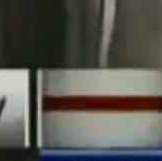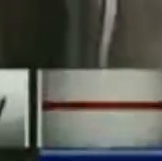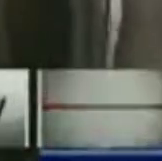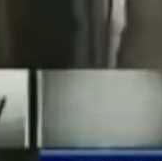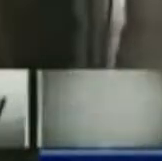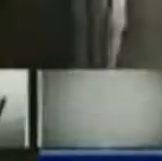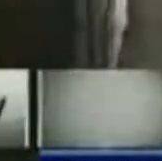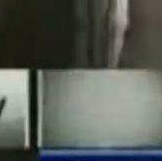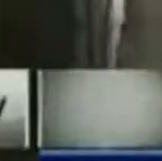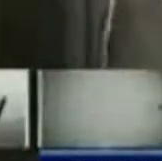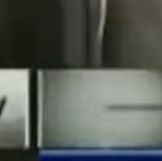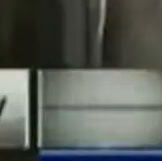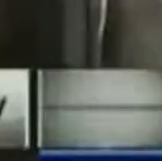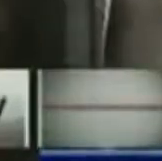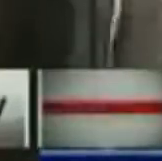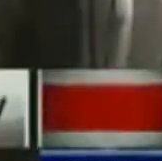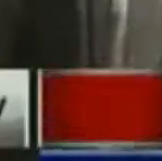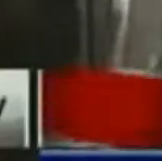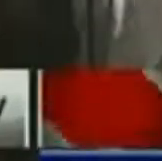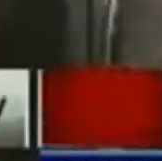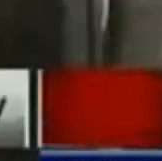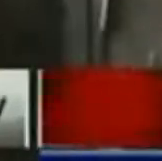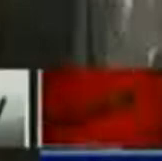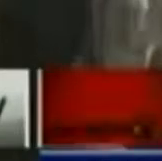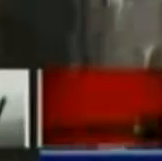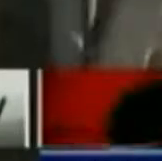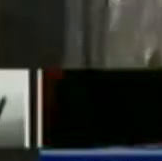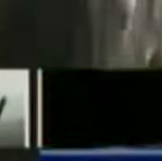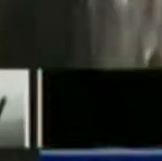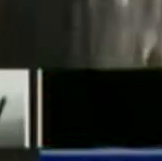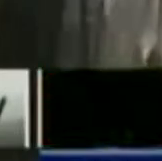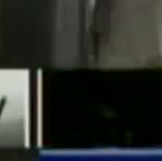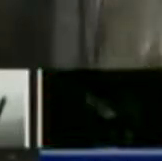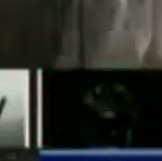a Barranquilla colombiana